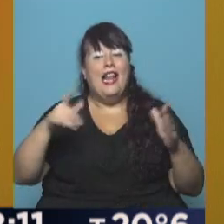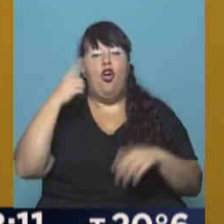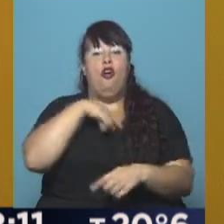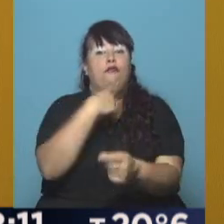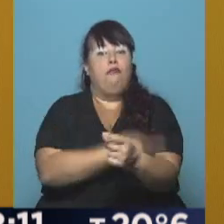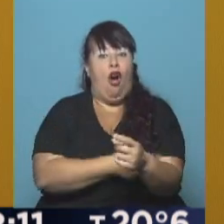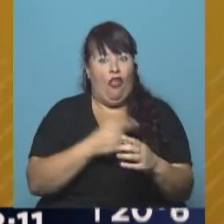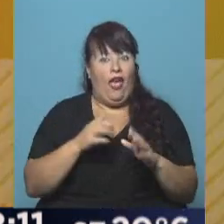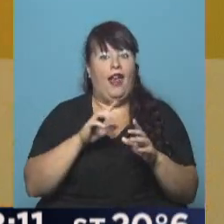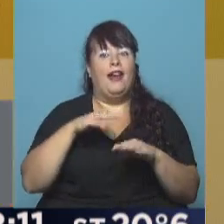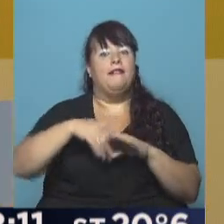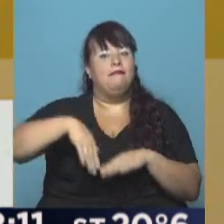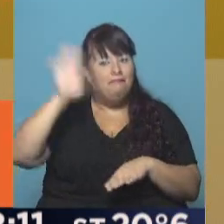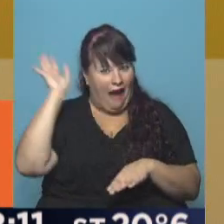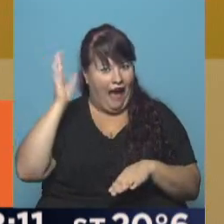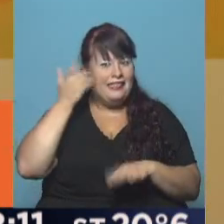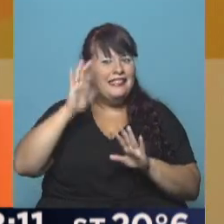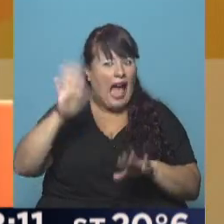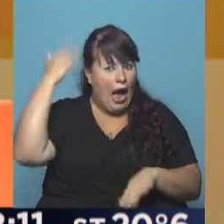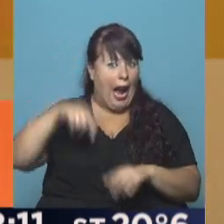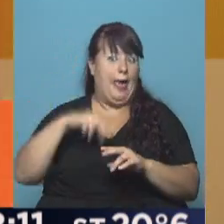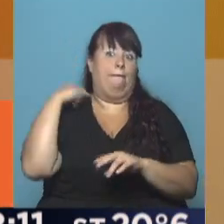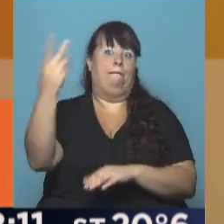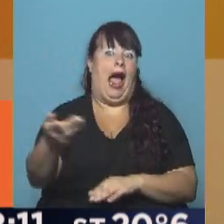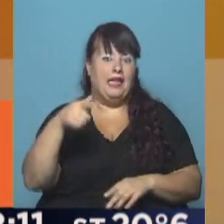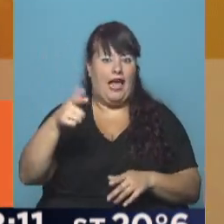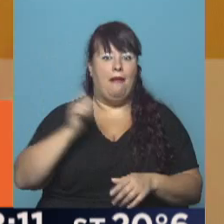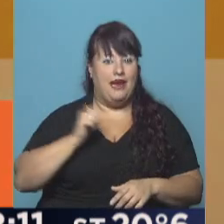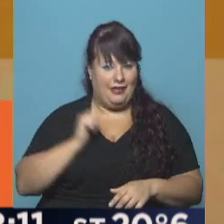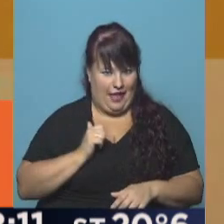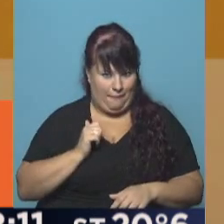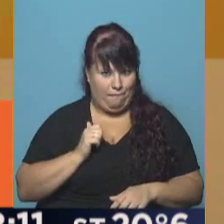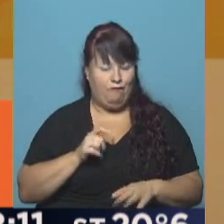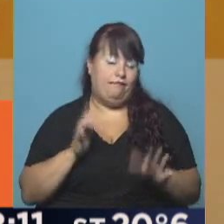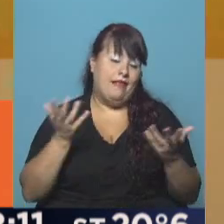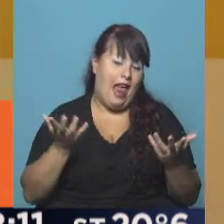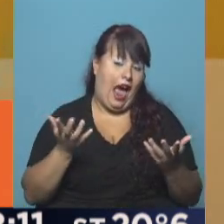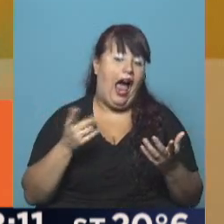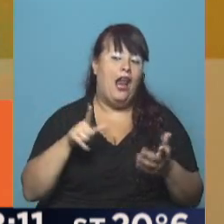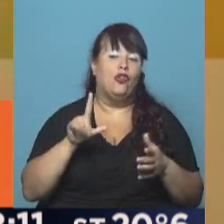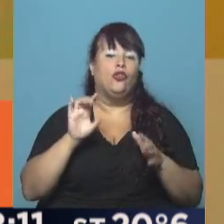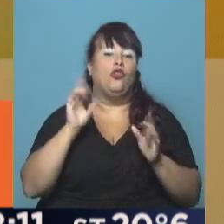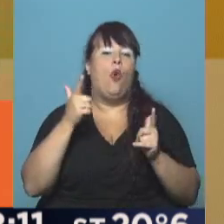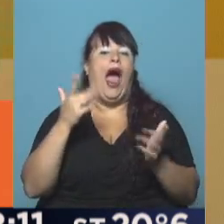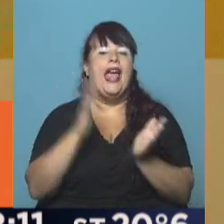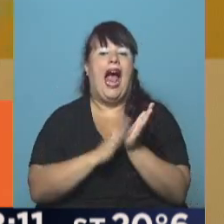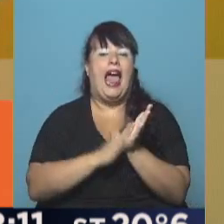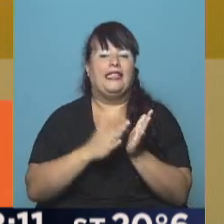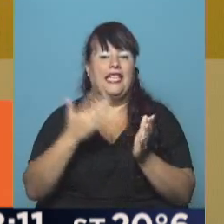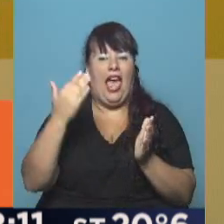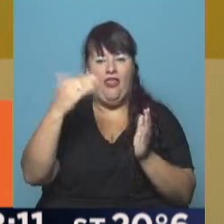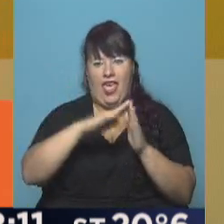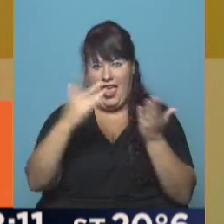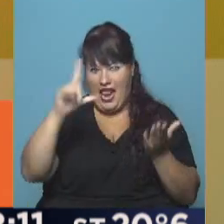poder pasa más de lo que ya estaba a las fuerzas armadas lógicamente en la suspensión de garantías constitucionales